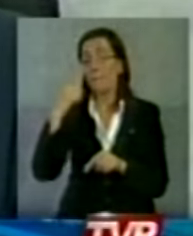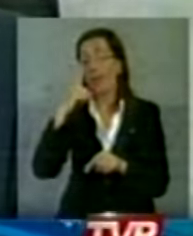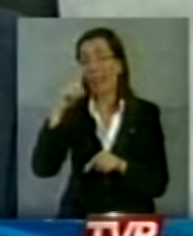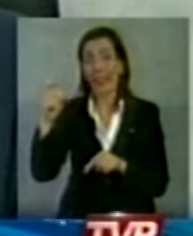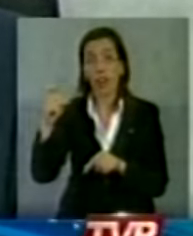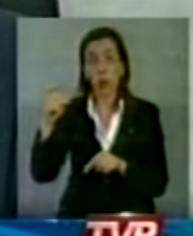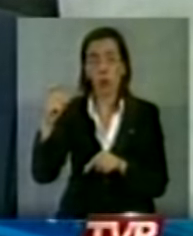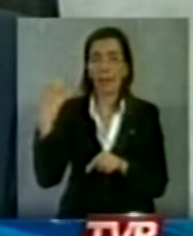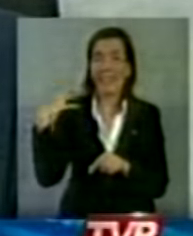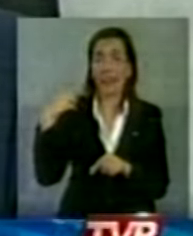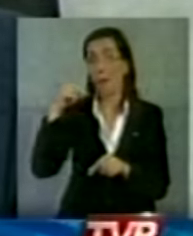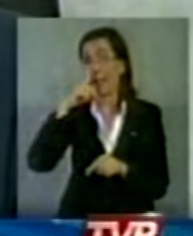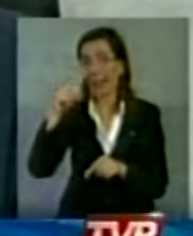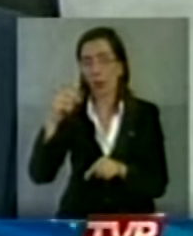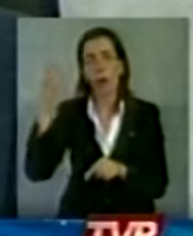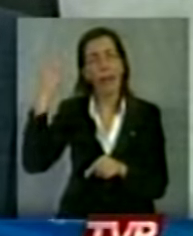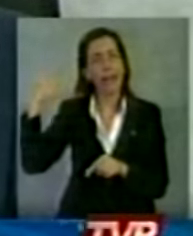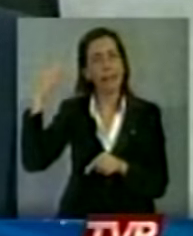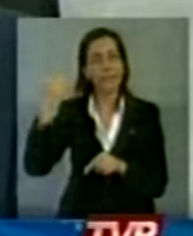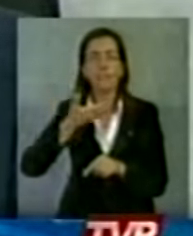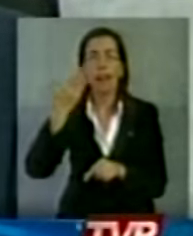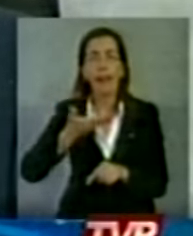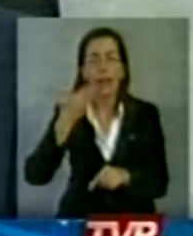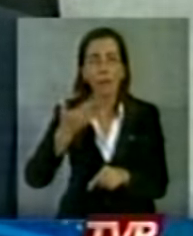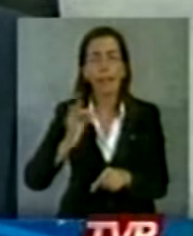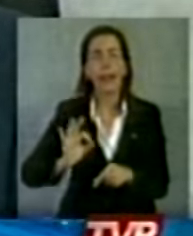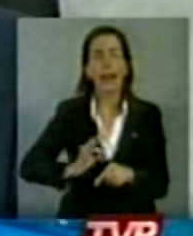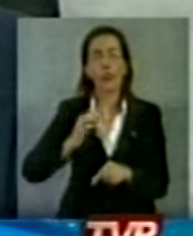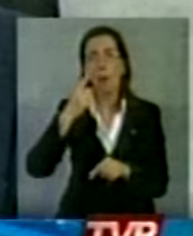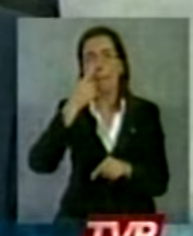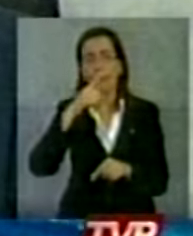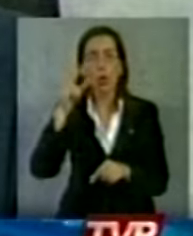Belgrano, cuando decía en el año